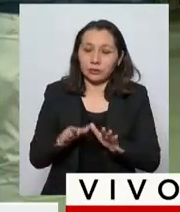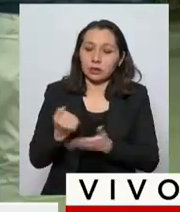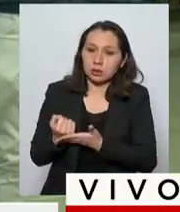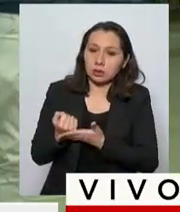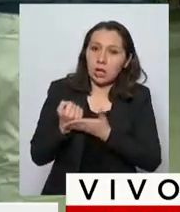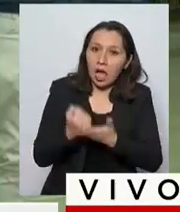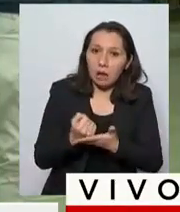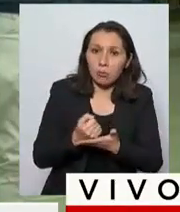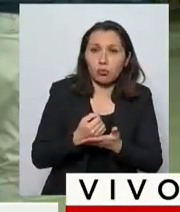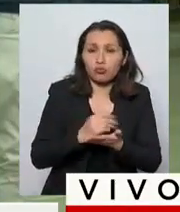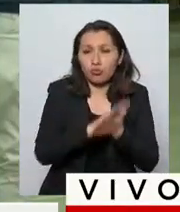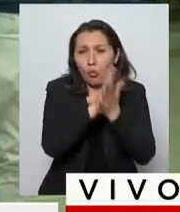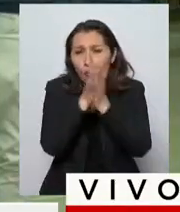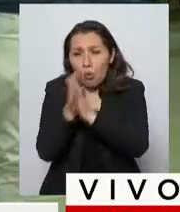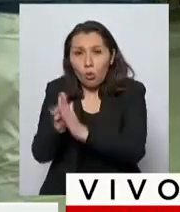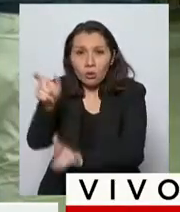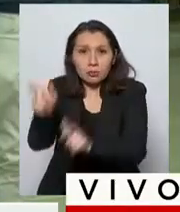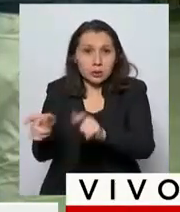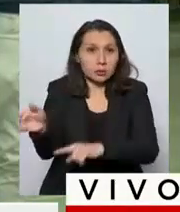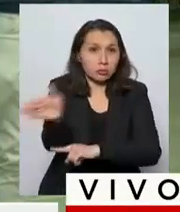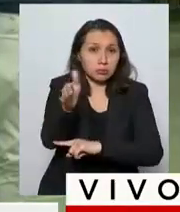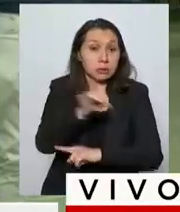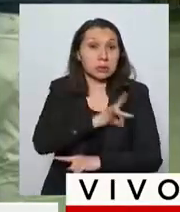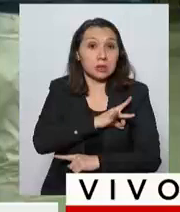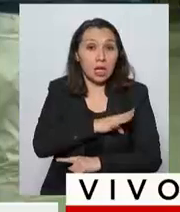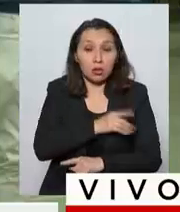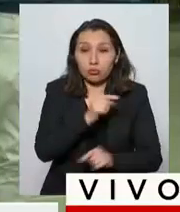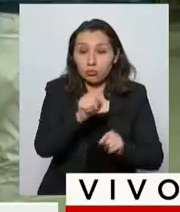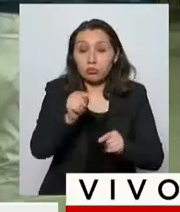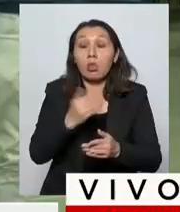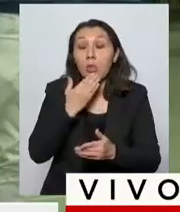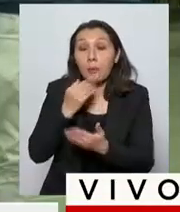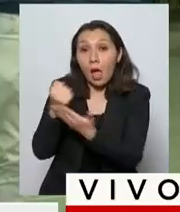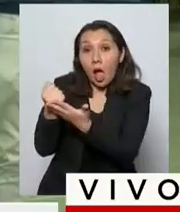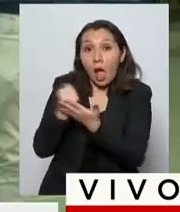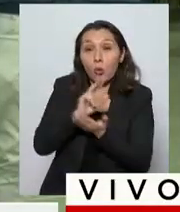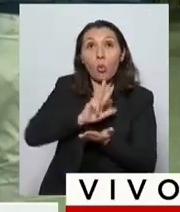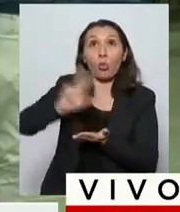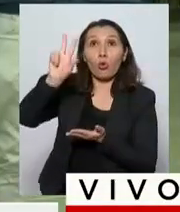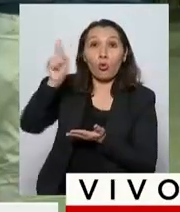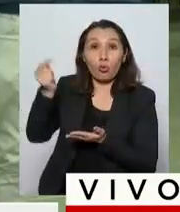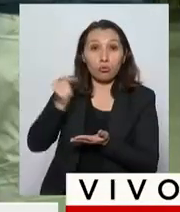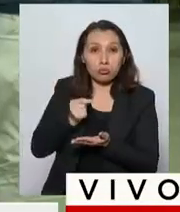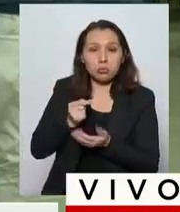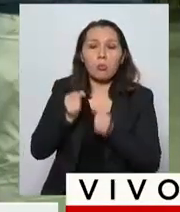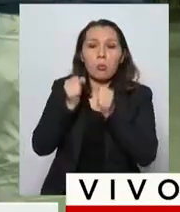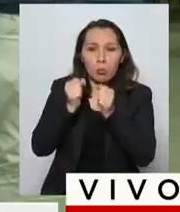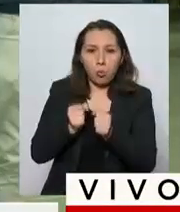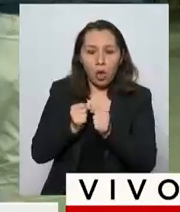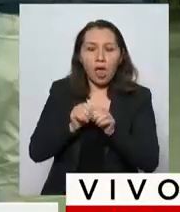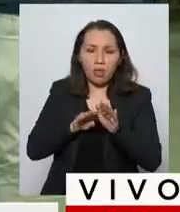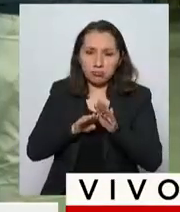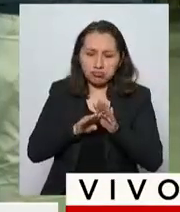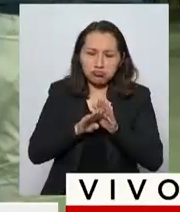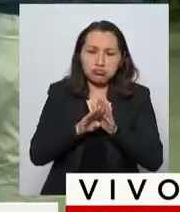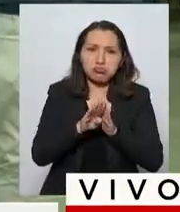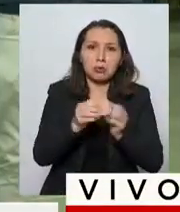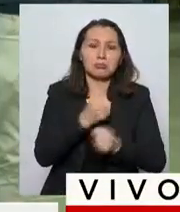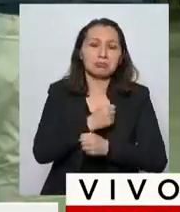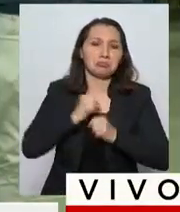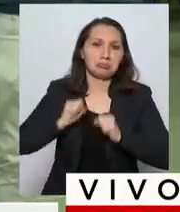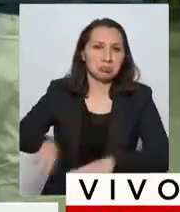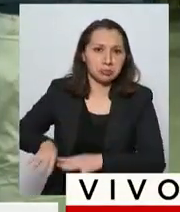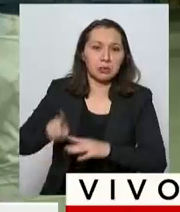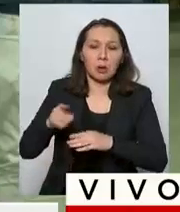aporte de todos nuestros compatriotas y con la ayuda de Dios, vamos a ser capaces de superar esta